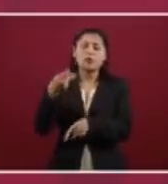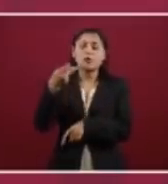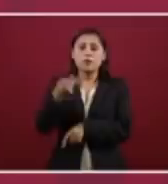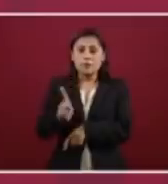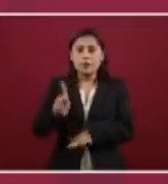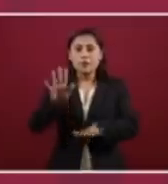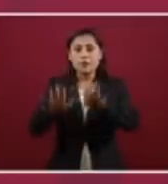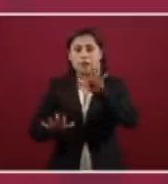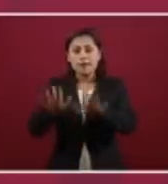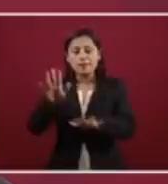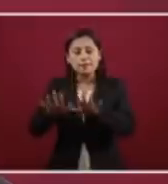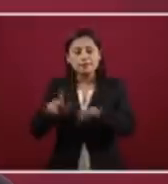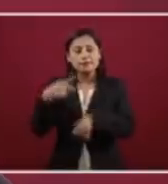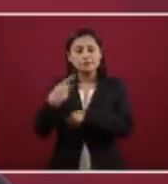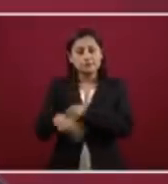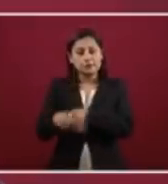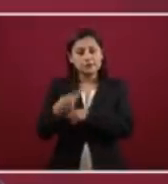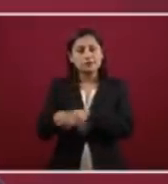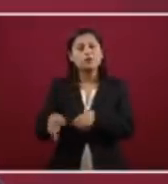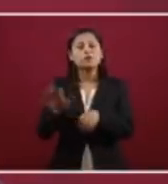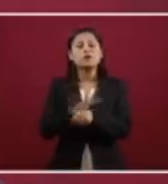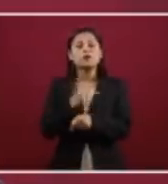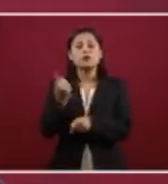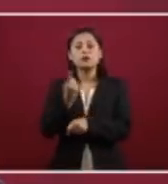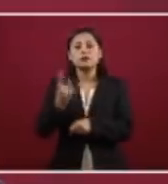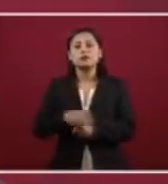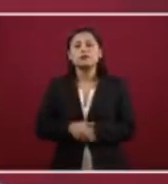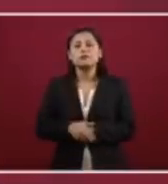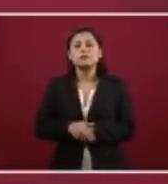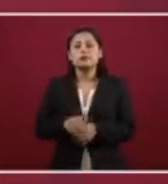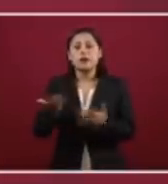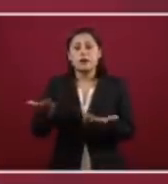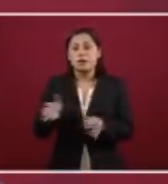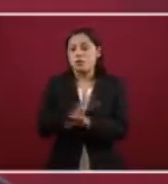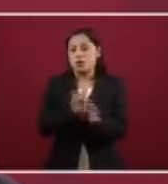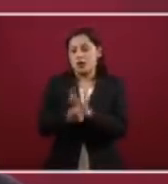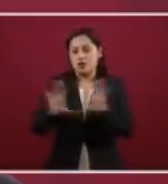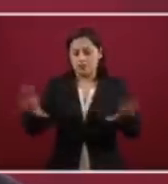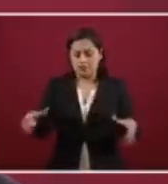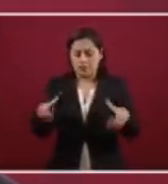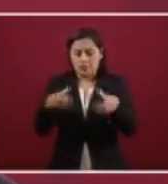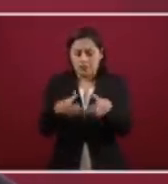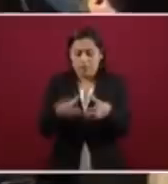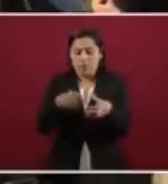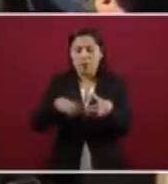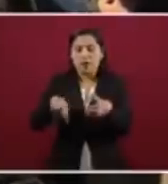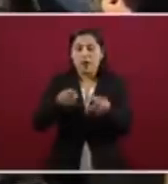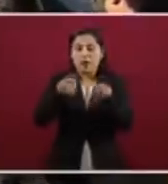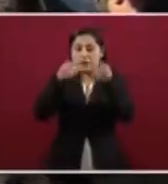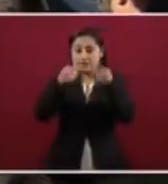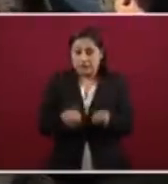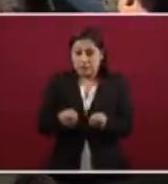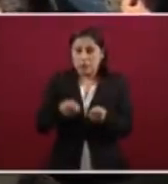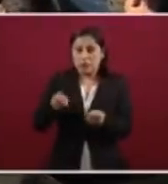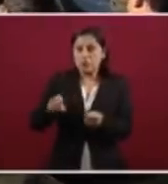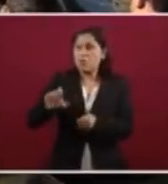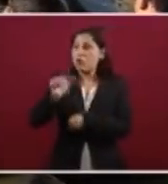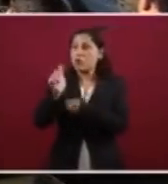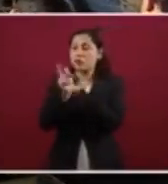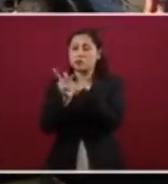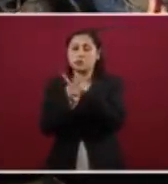mayor. En el conjunto de los que estamos asegurados, estamos nosotros y algunos países del Pacífico, por